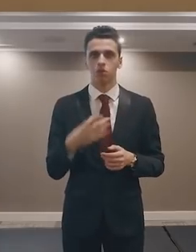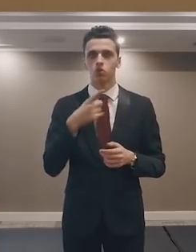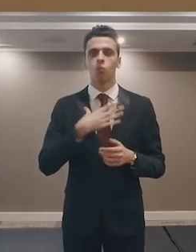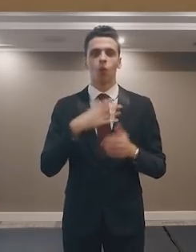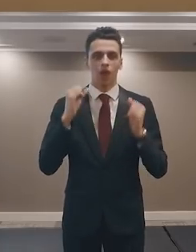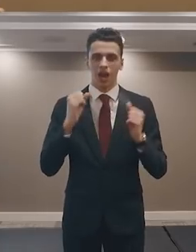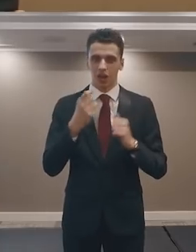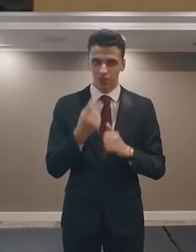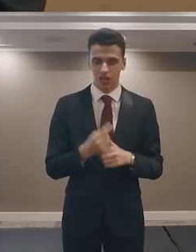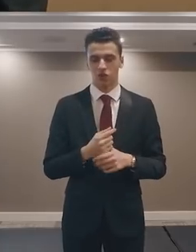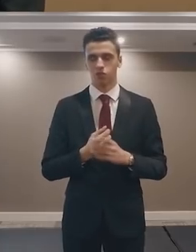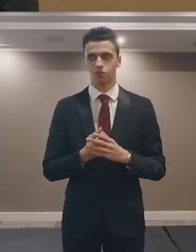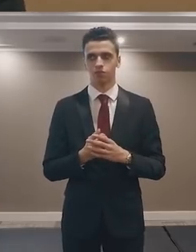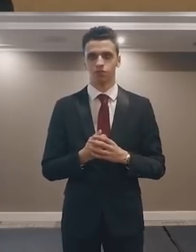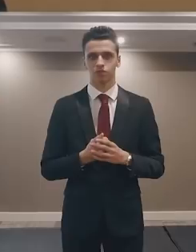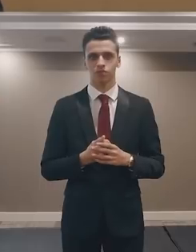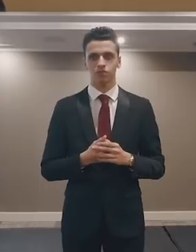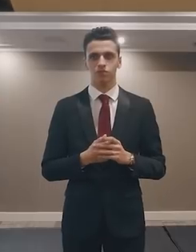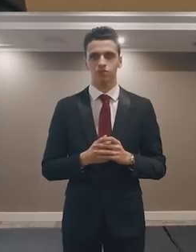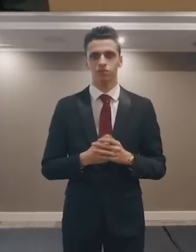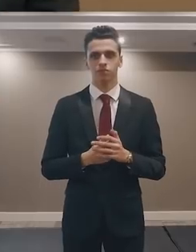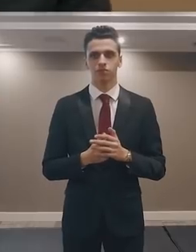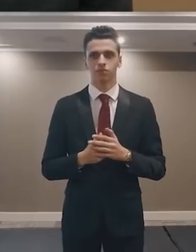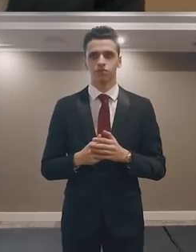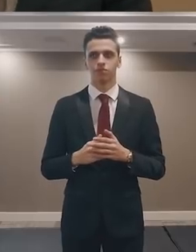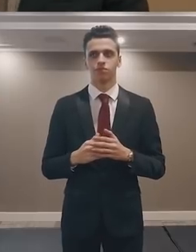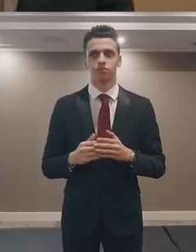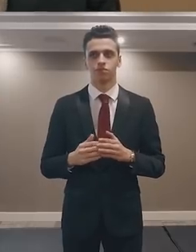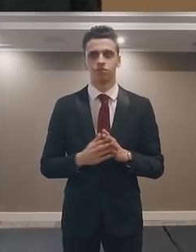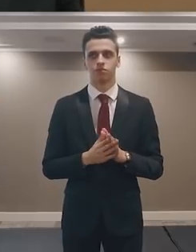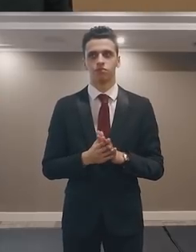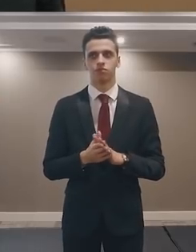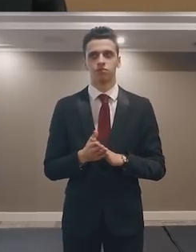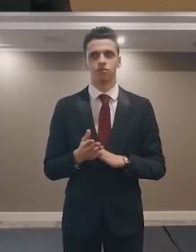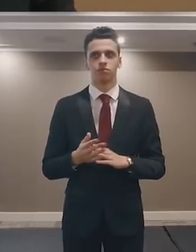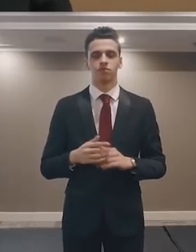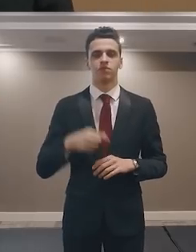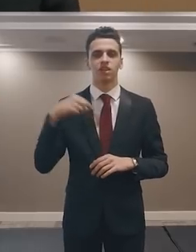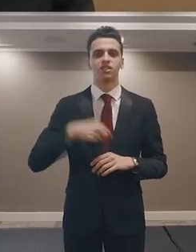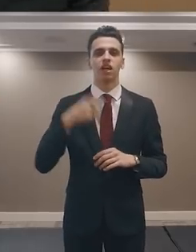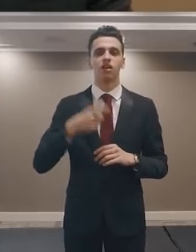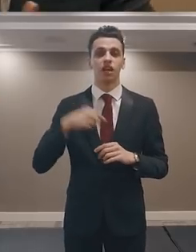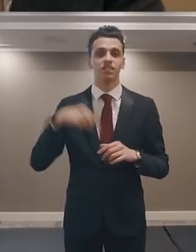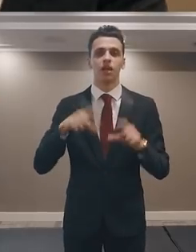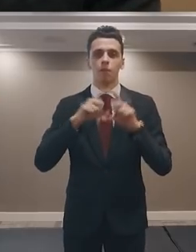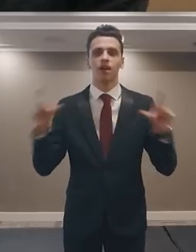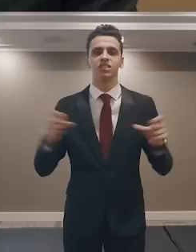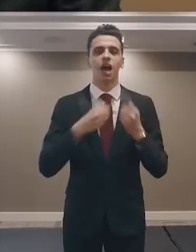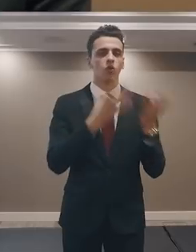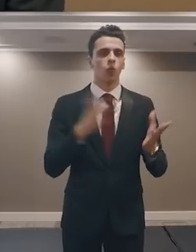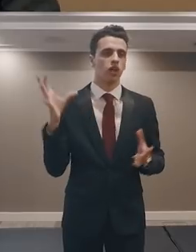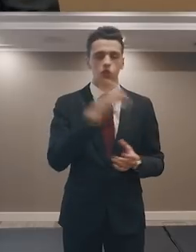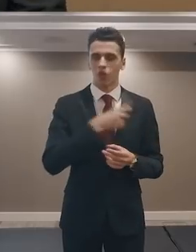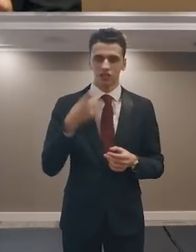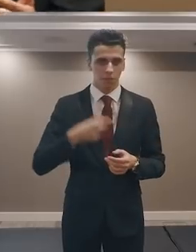valor a las familias a las personas que son solteros a los amigos a los novios a los grupos de estudiantes a lo que sea cualquier persona se puede beneficiar